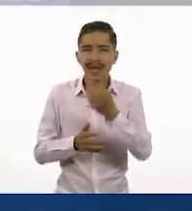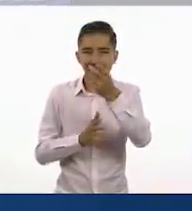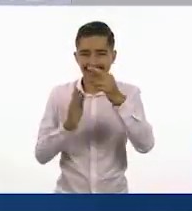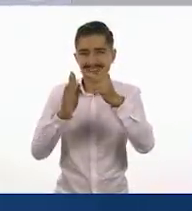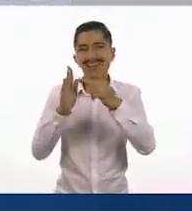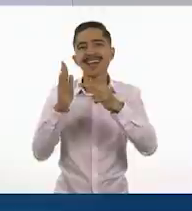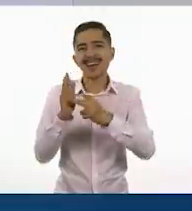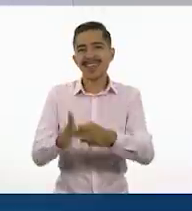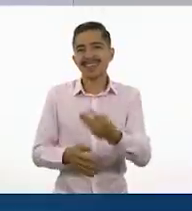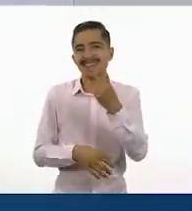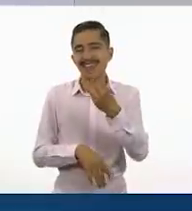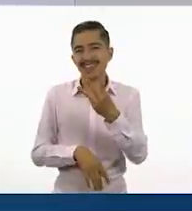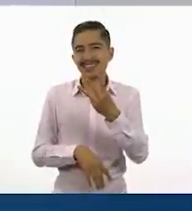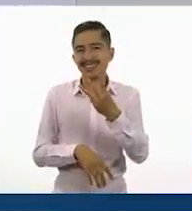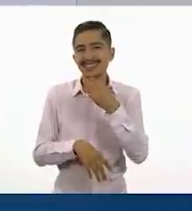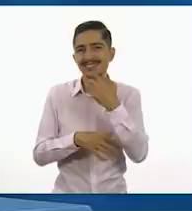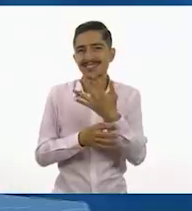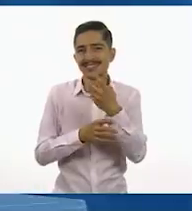3.